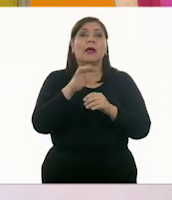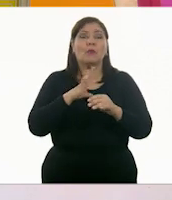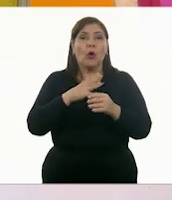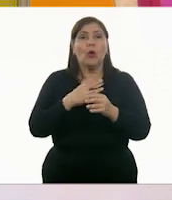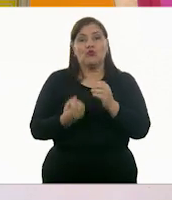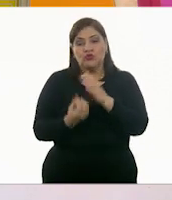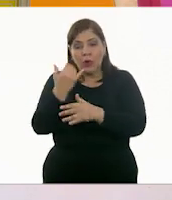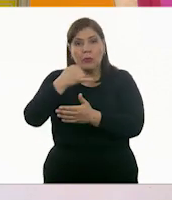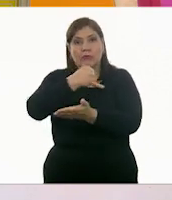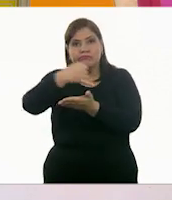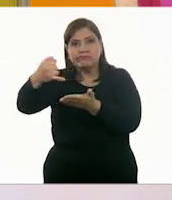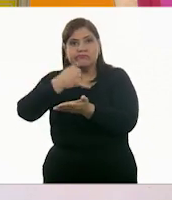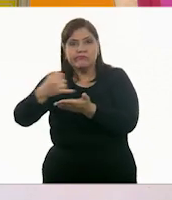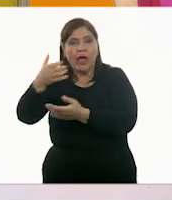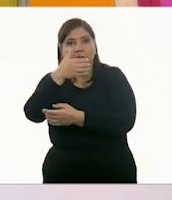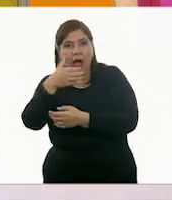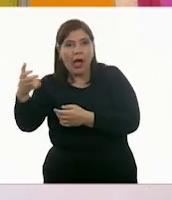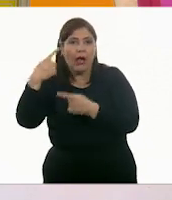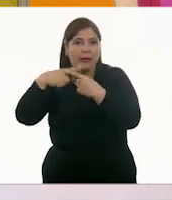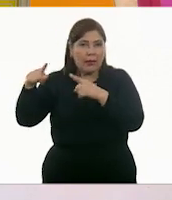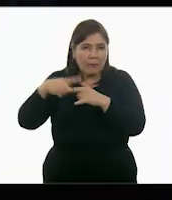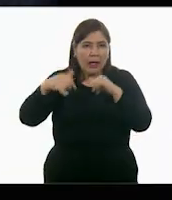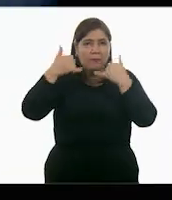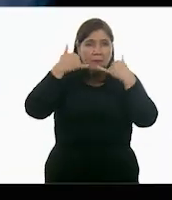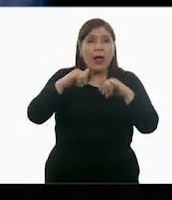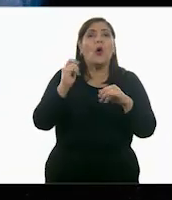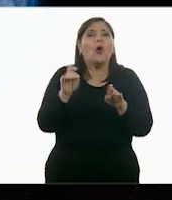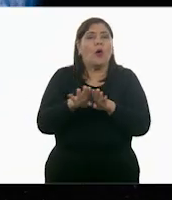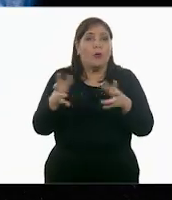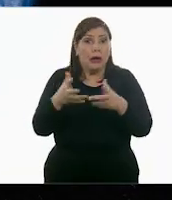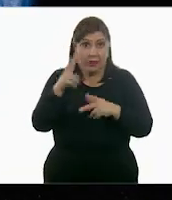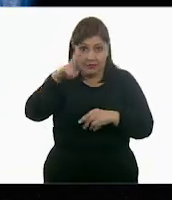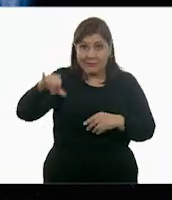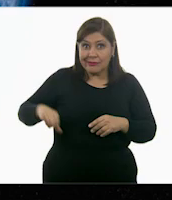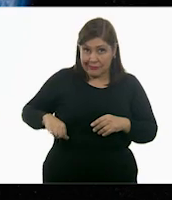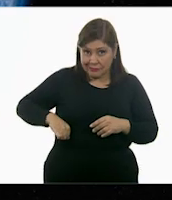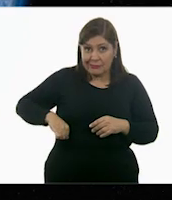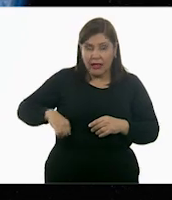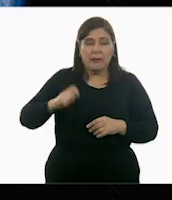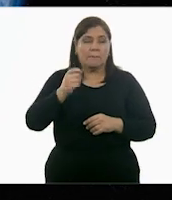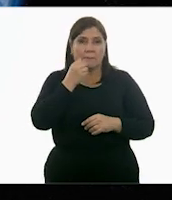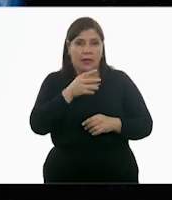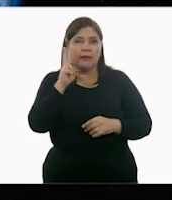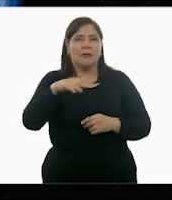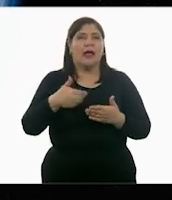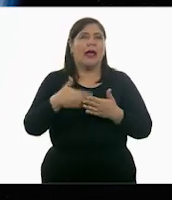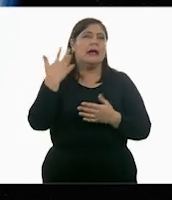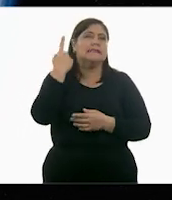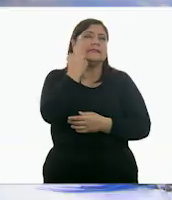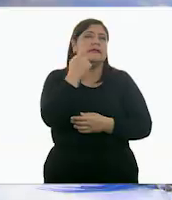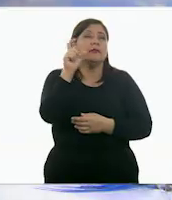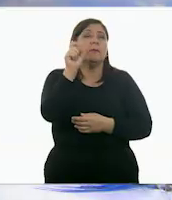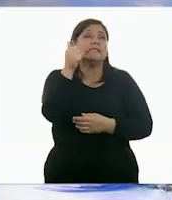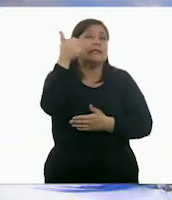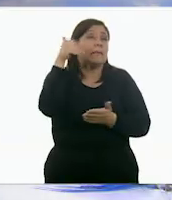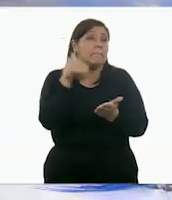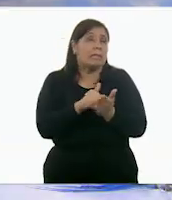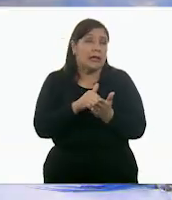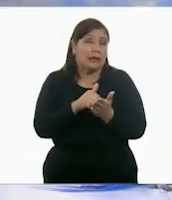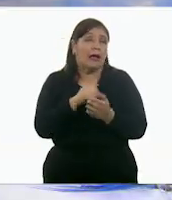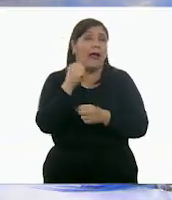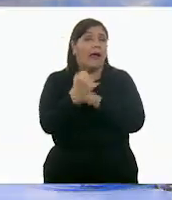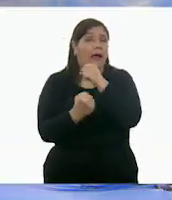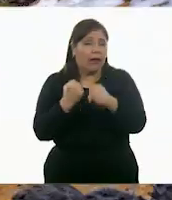parece interesante? Muy interesante, chicos. Vamos a poner mucha atención que esto se va a poner bueno. Durante 126.000 años,